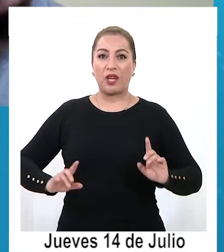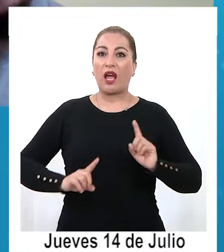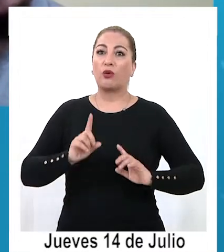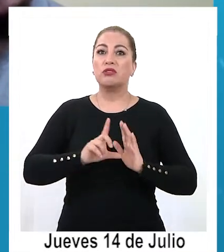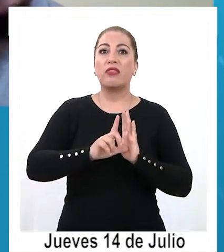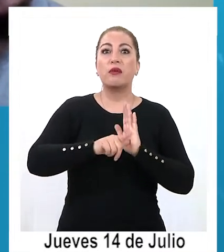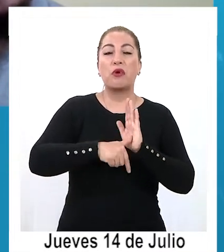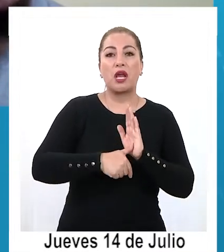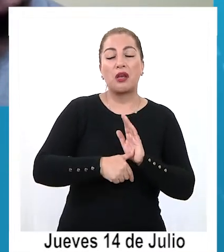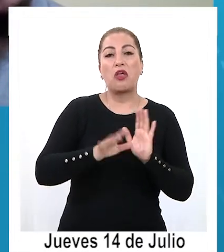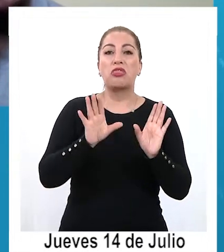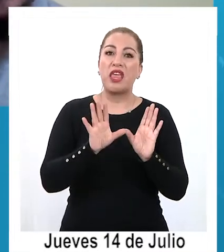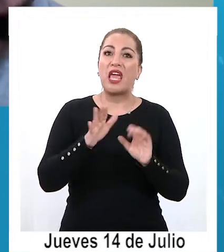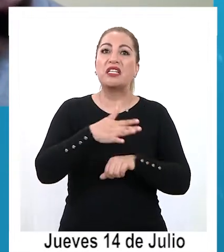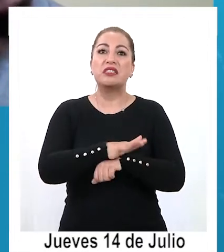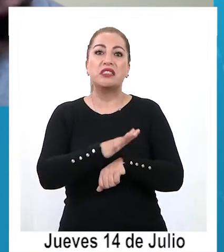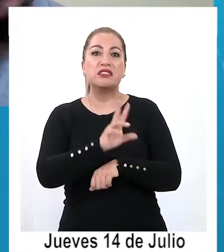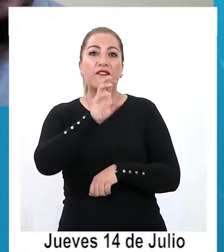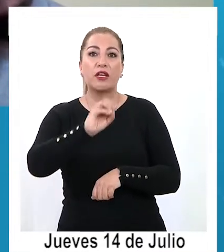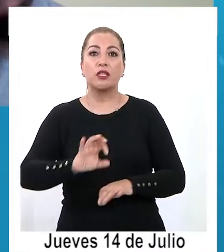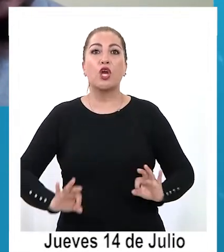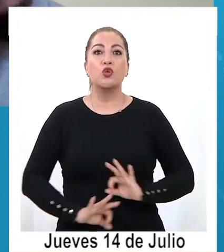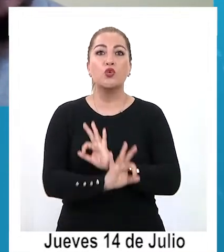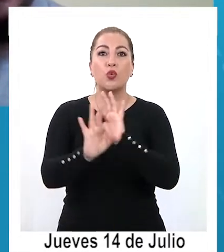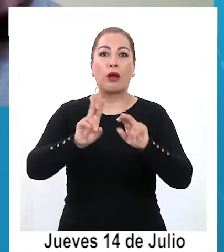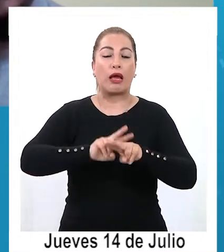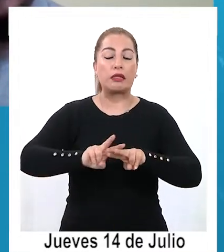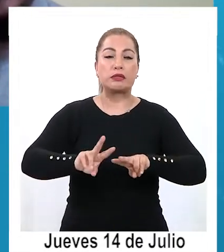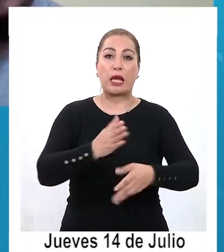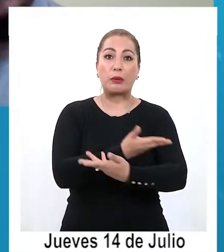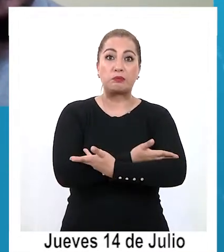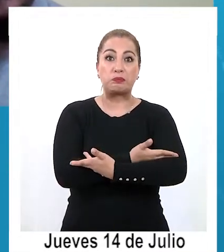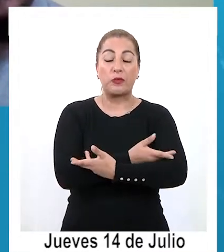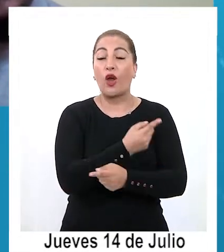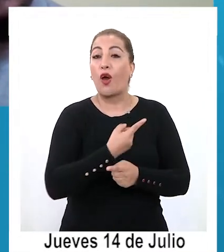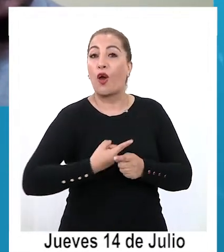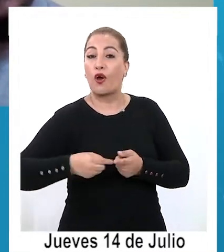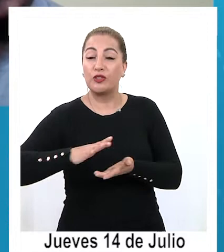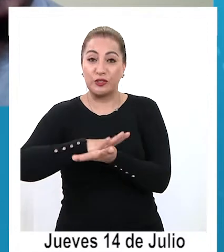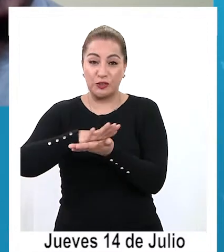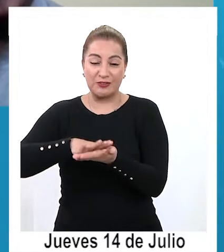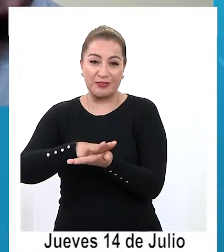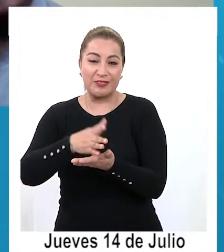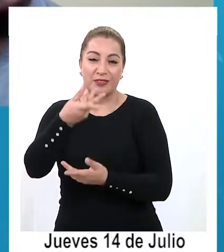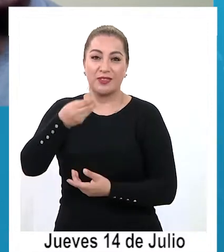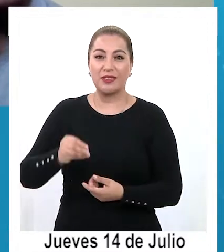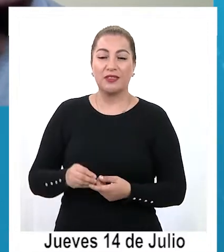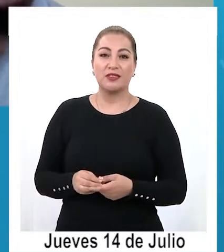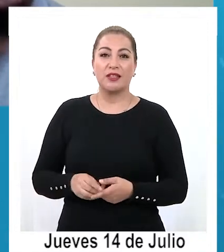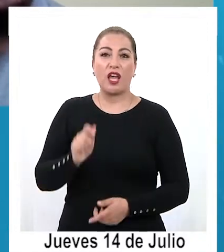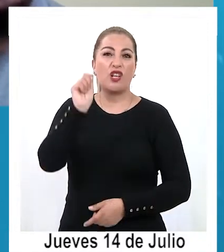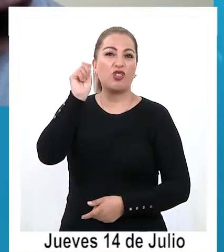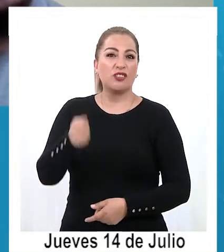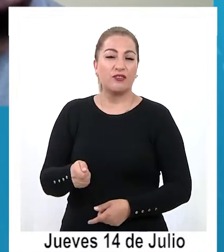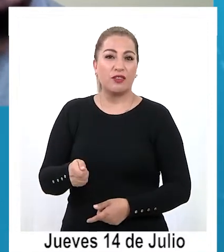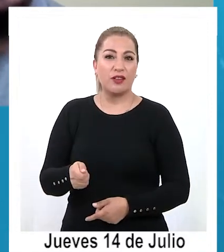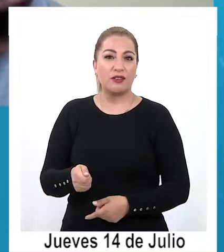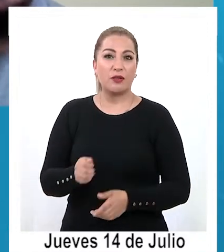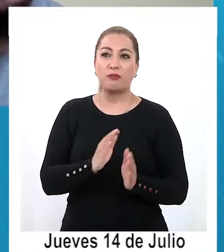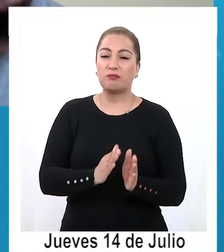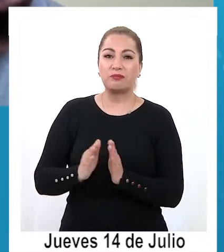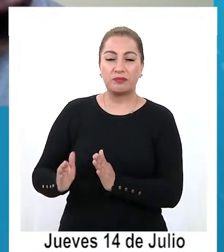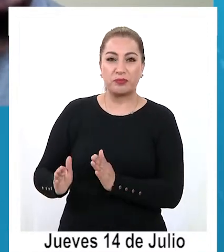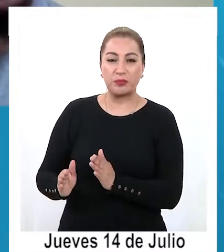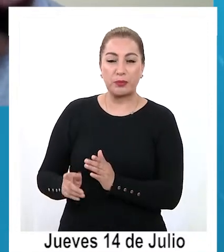demorado 10, 15, 20 años, no, nunca se concretó. Otro ejemplo de esto son los llamados tribunales contenciosos administrativos, que eran